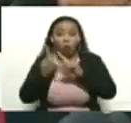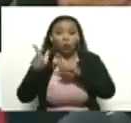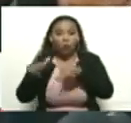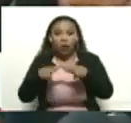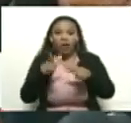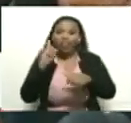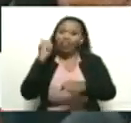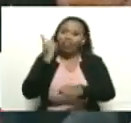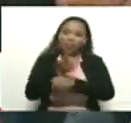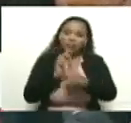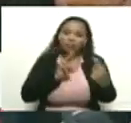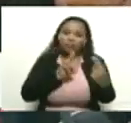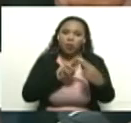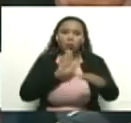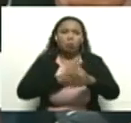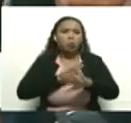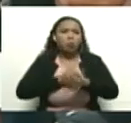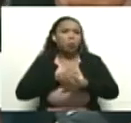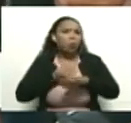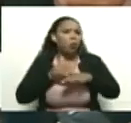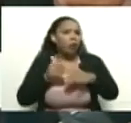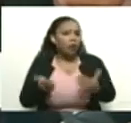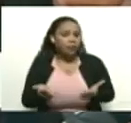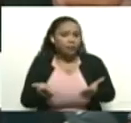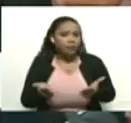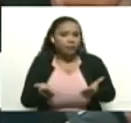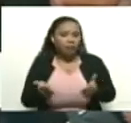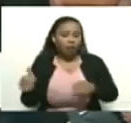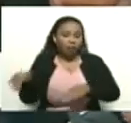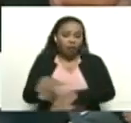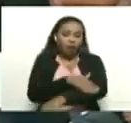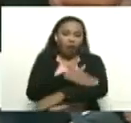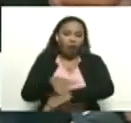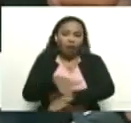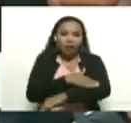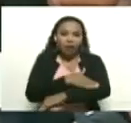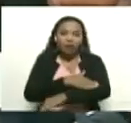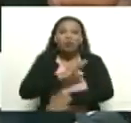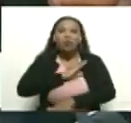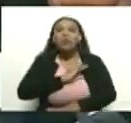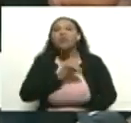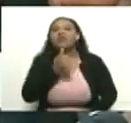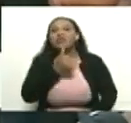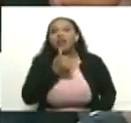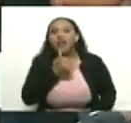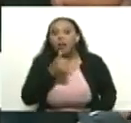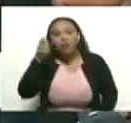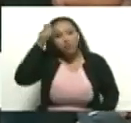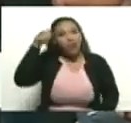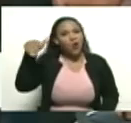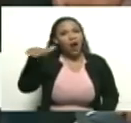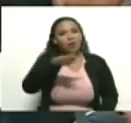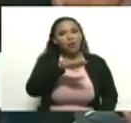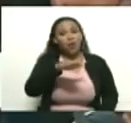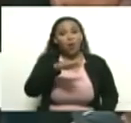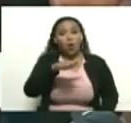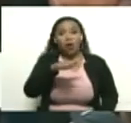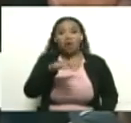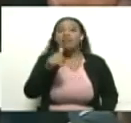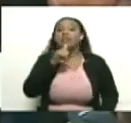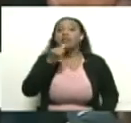deben encontrarnos. ¿Por qué? Porque las calles son de nuestro pueblo, no le pertenecen a